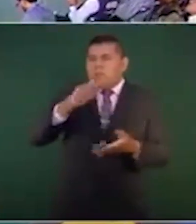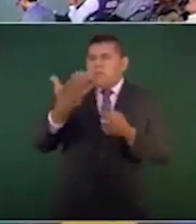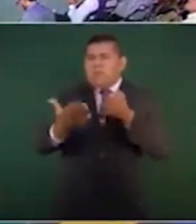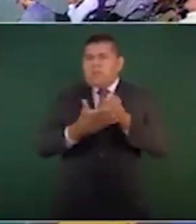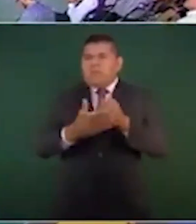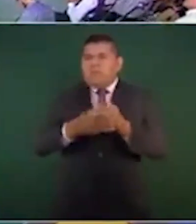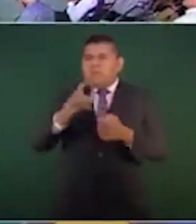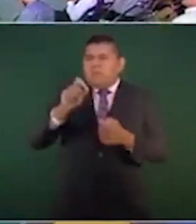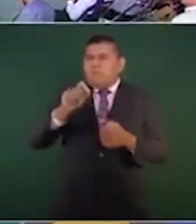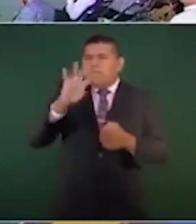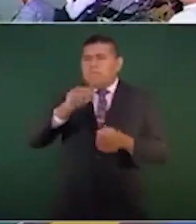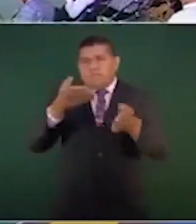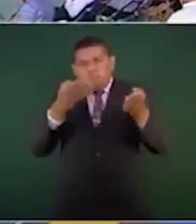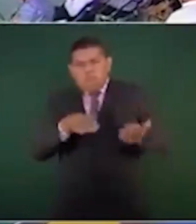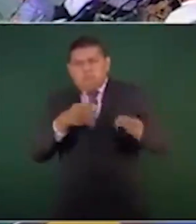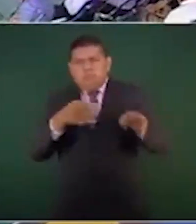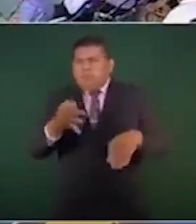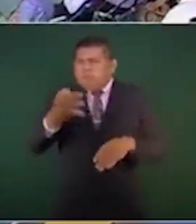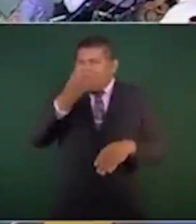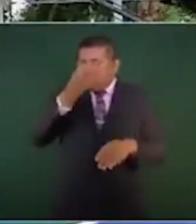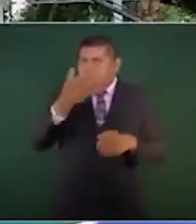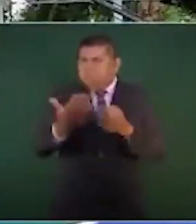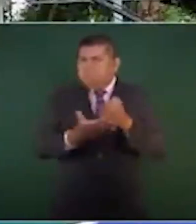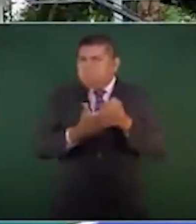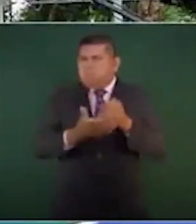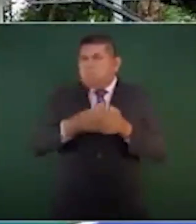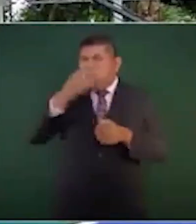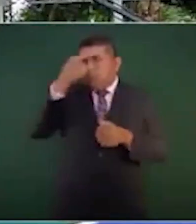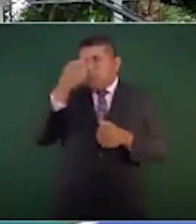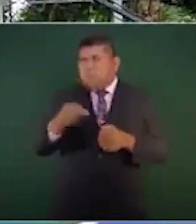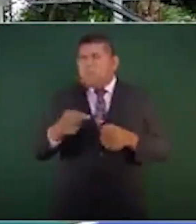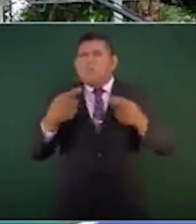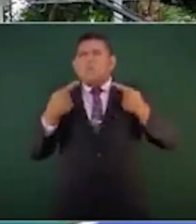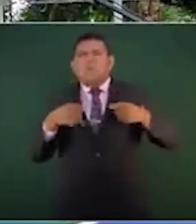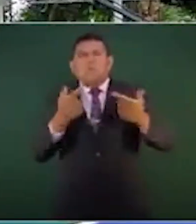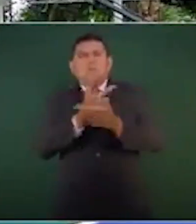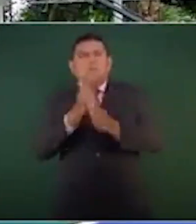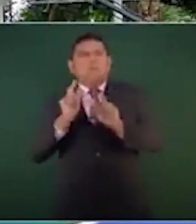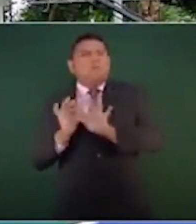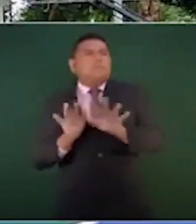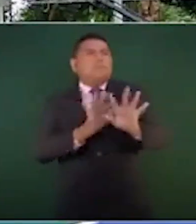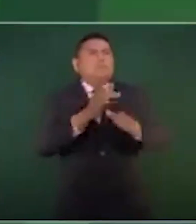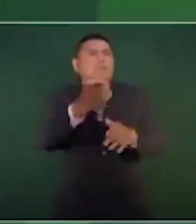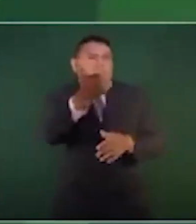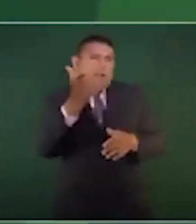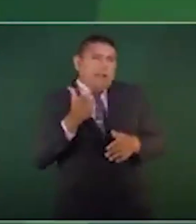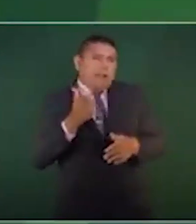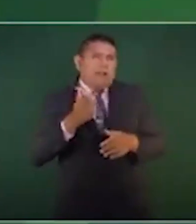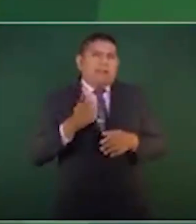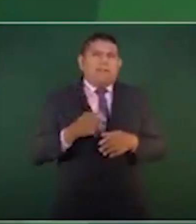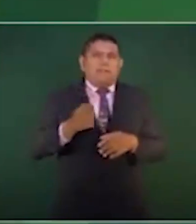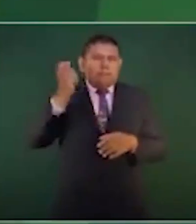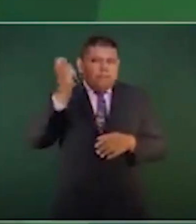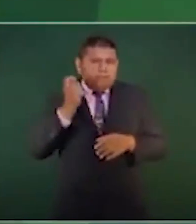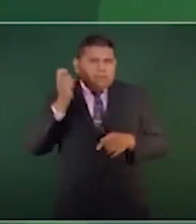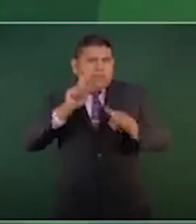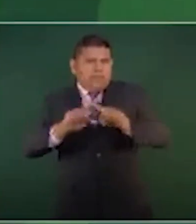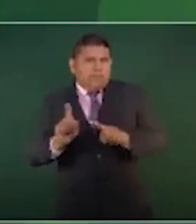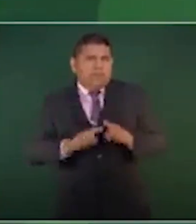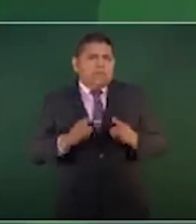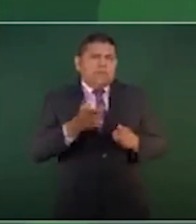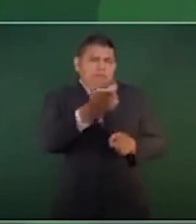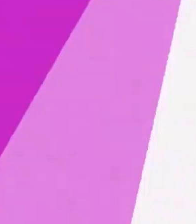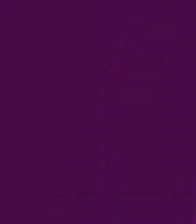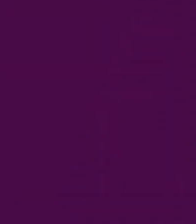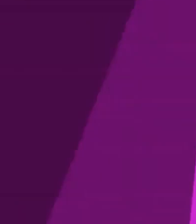sucursales del Banco del Bienestar para que la gente cobre sus apoyos de